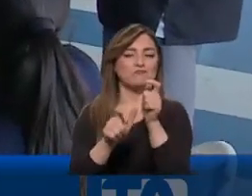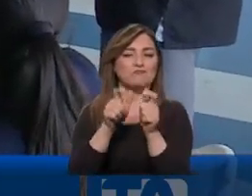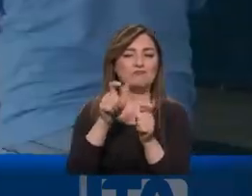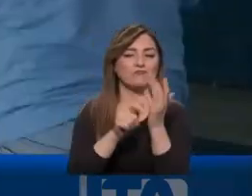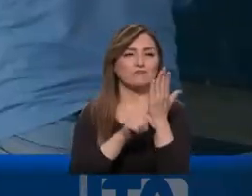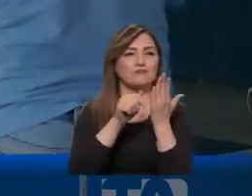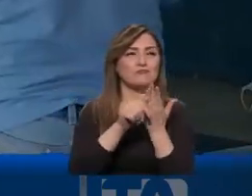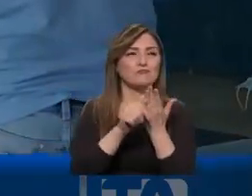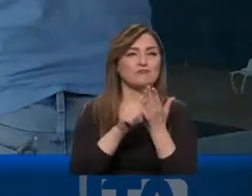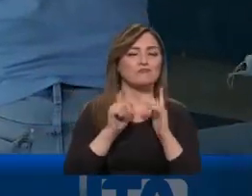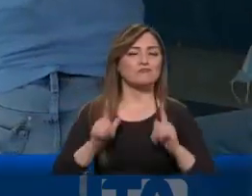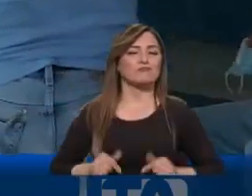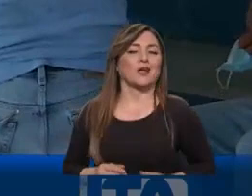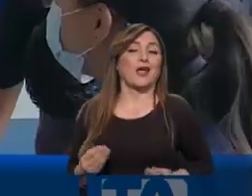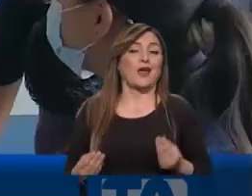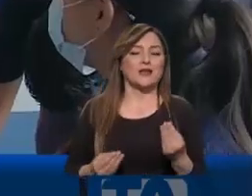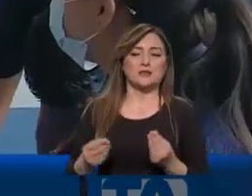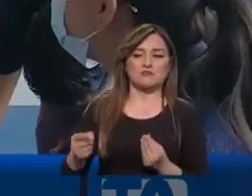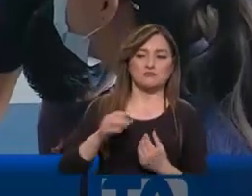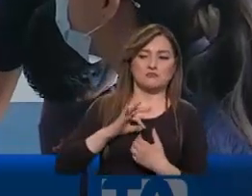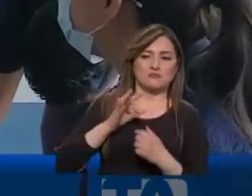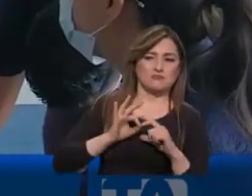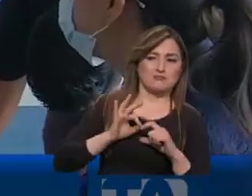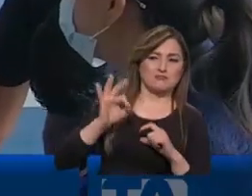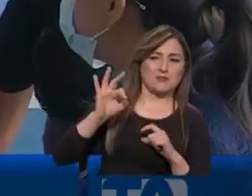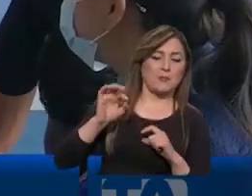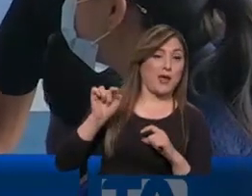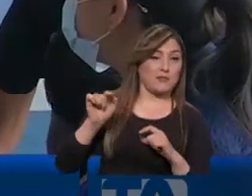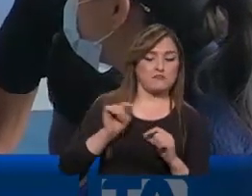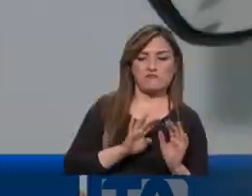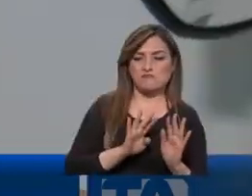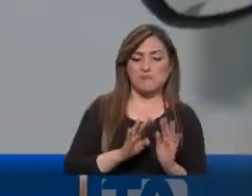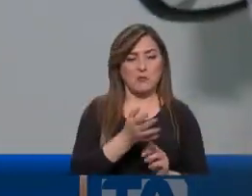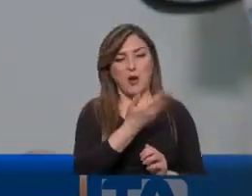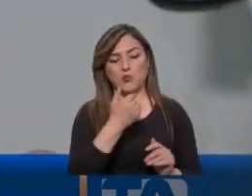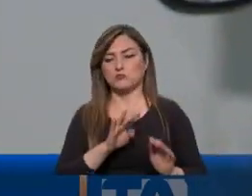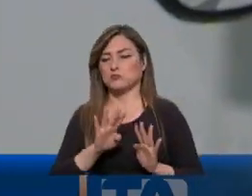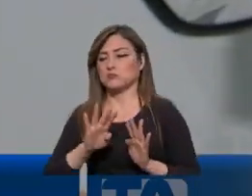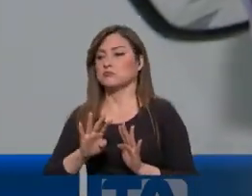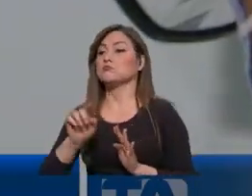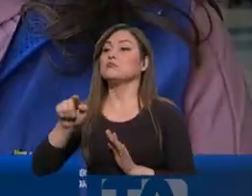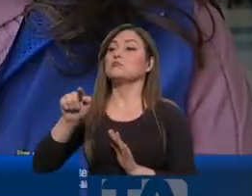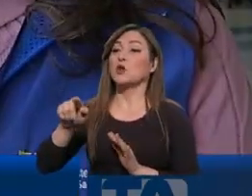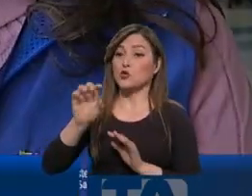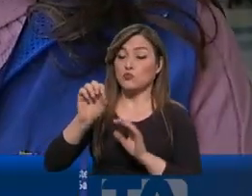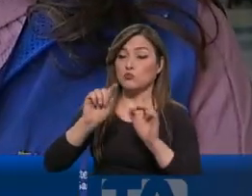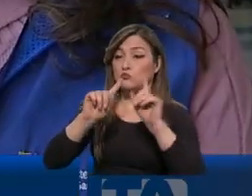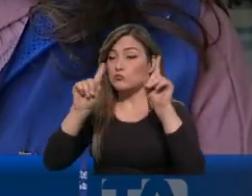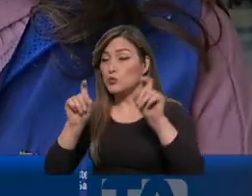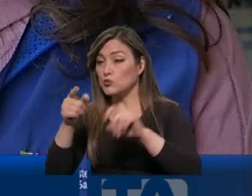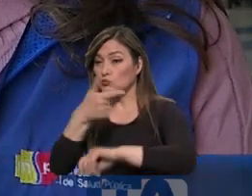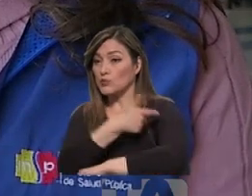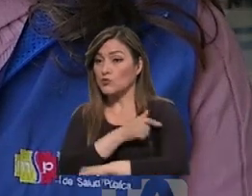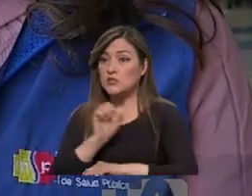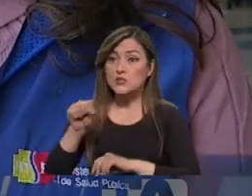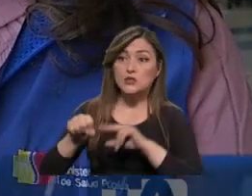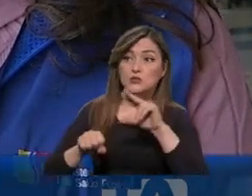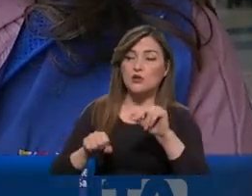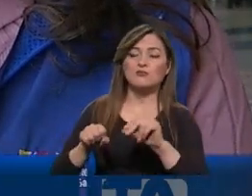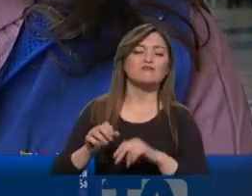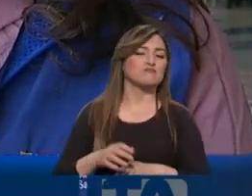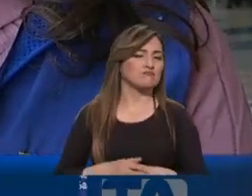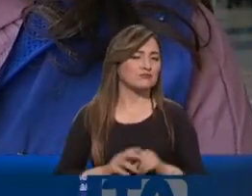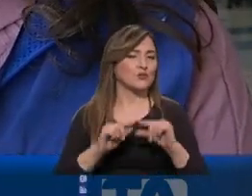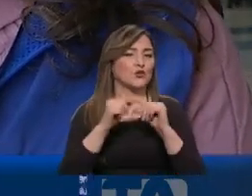acude a los barrios denominados calientes para encontrar a aquellas personas que no han accedido a la vacuna. Vamos identificando grupos